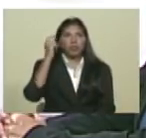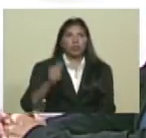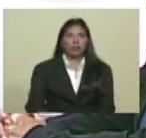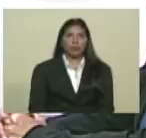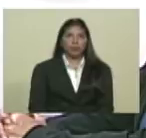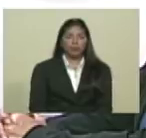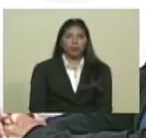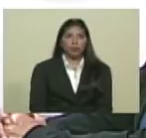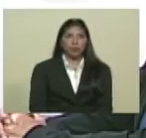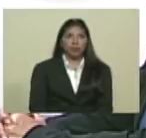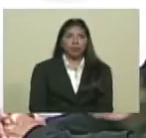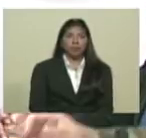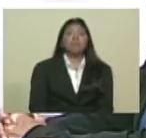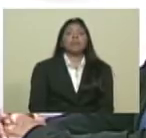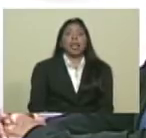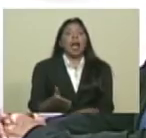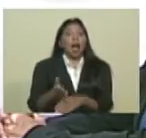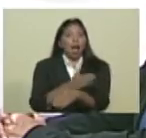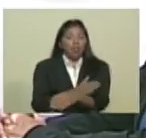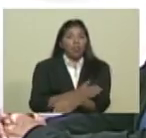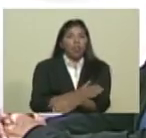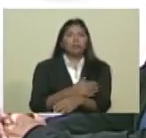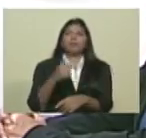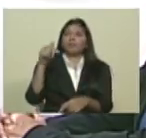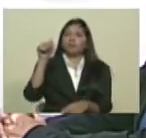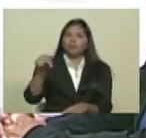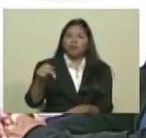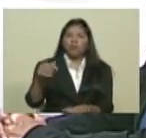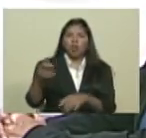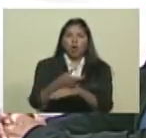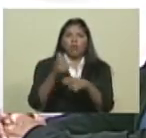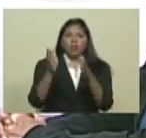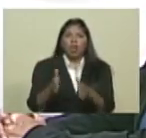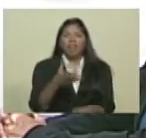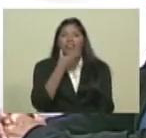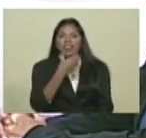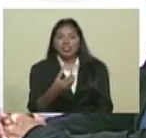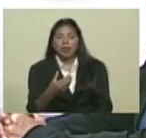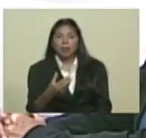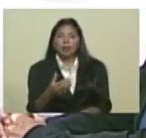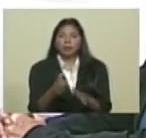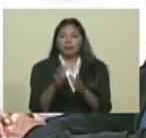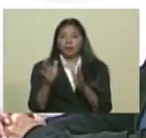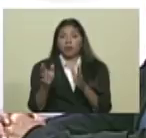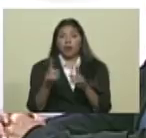anunciadas para diciembre, y fueron adelantadas